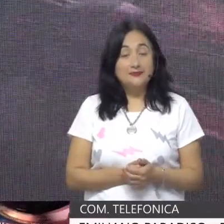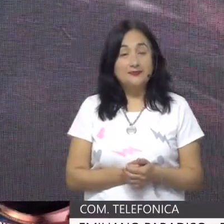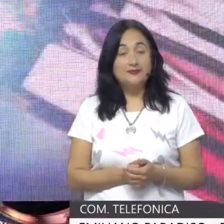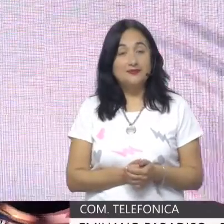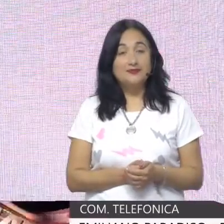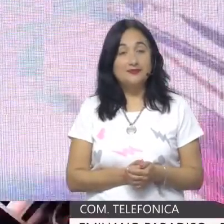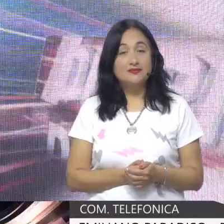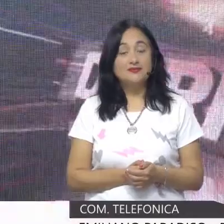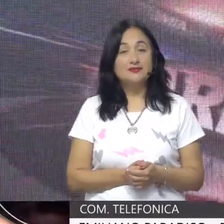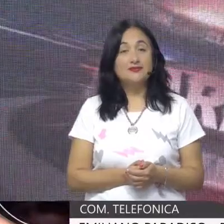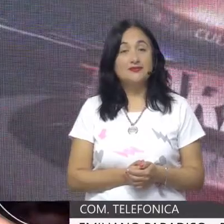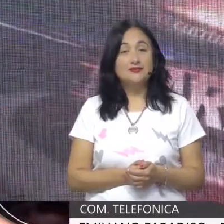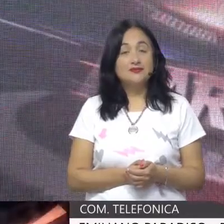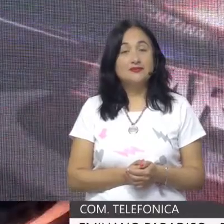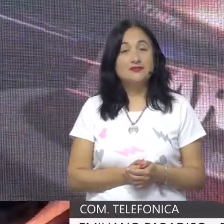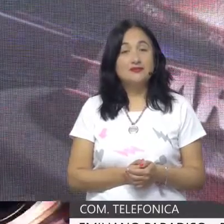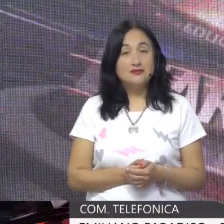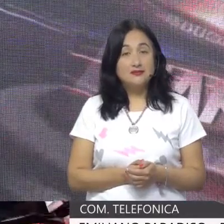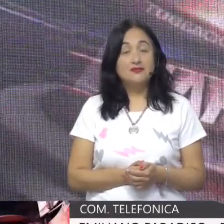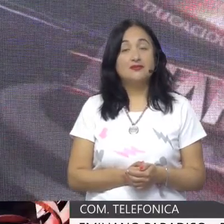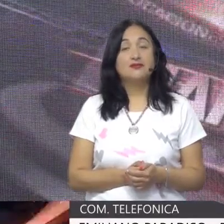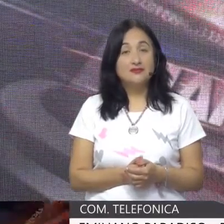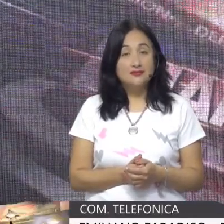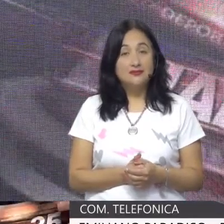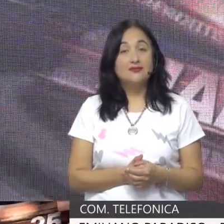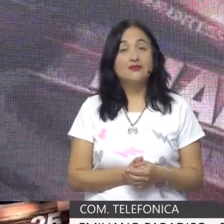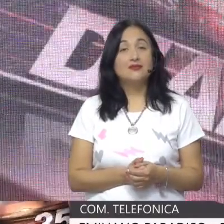página. Bien, es